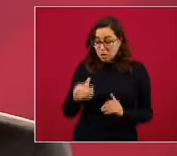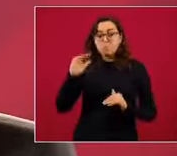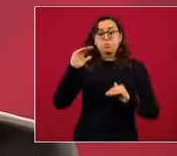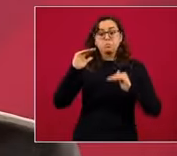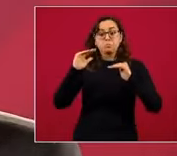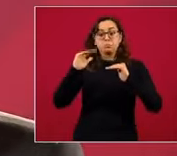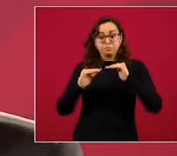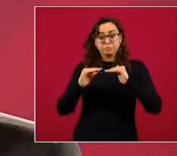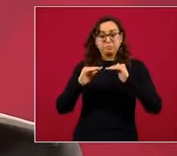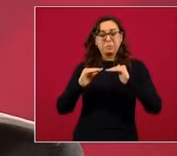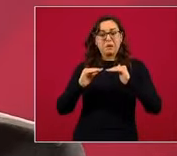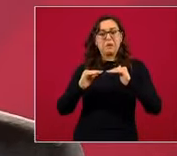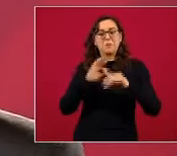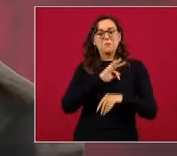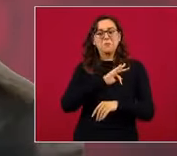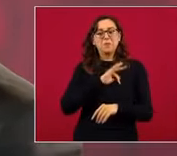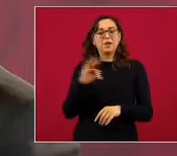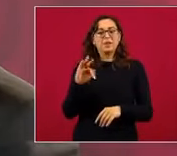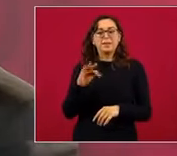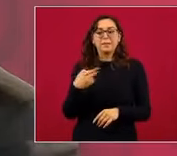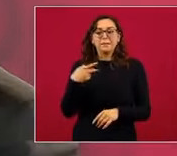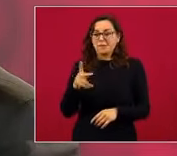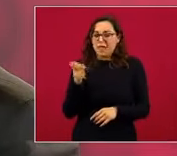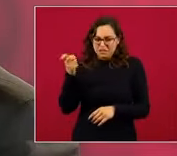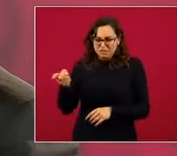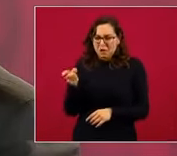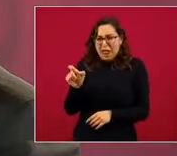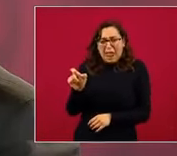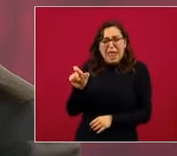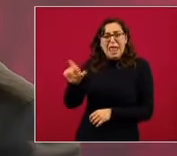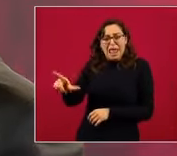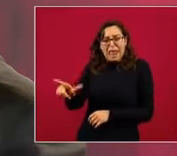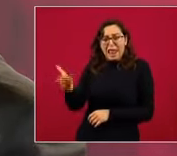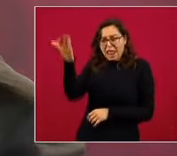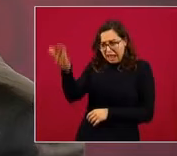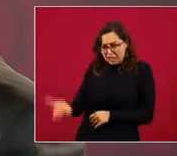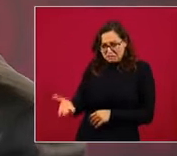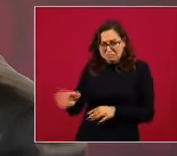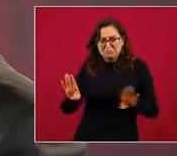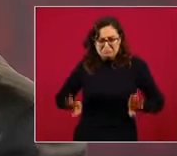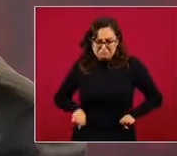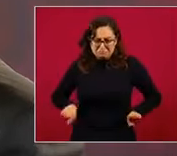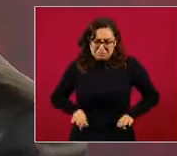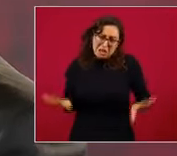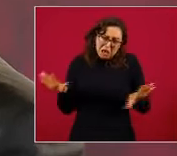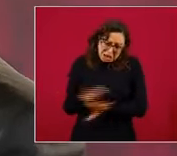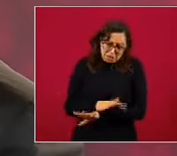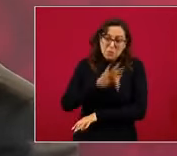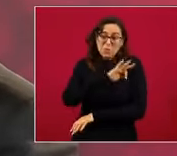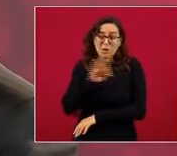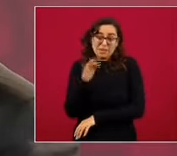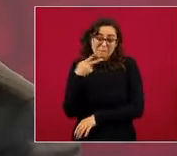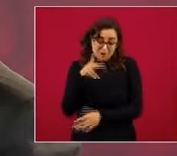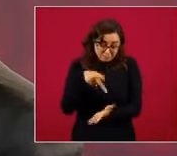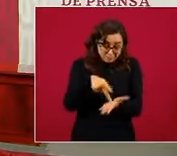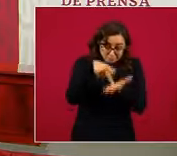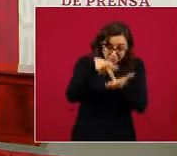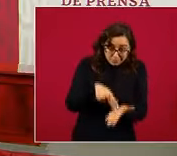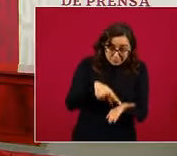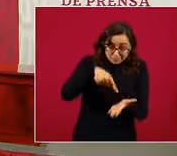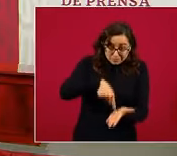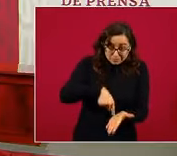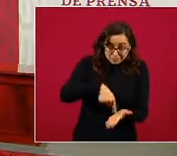que jamás puede ocurrir es que se modifique la báscula. Porque si se altera la báscula, entonces el instrumento objetivo